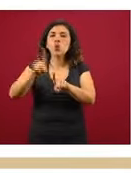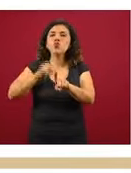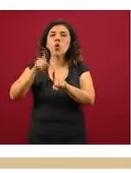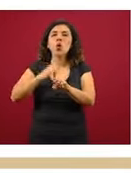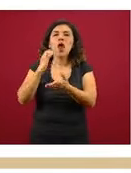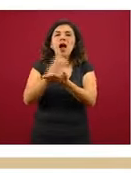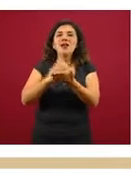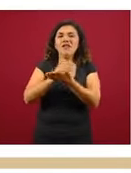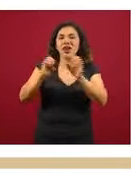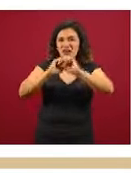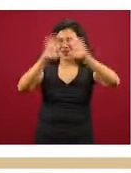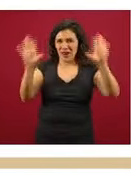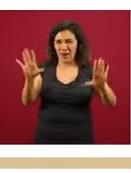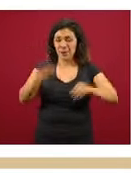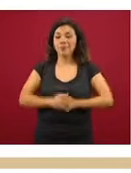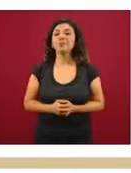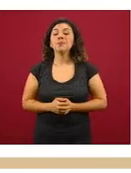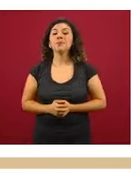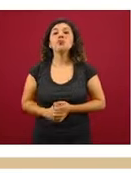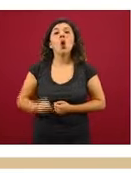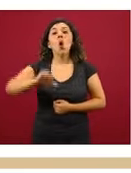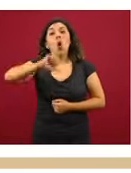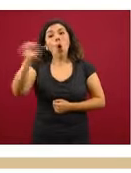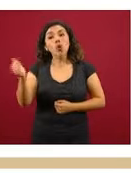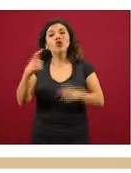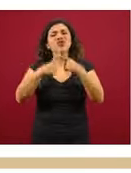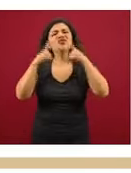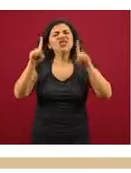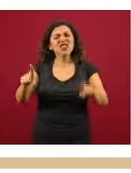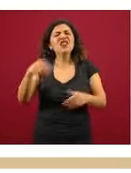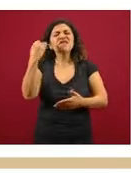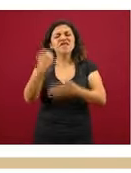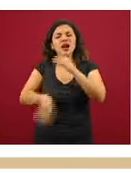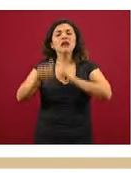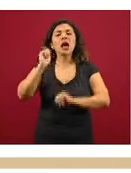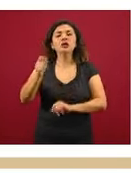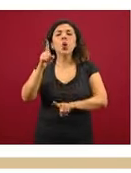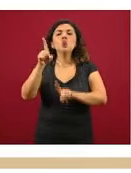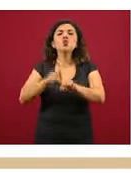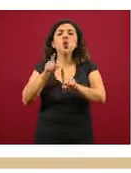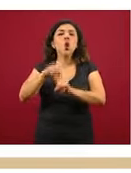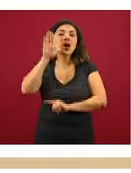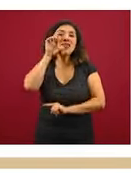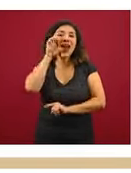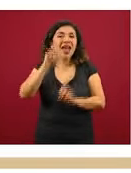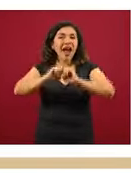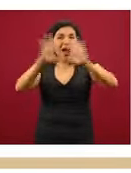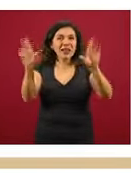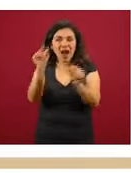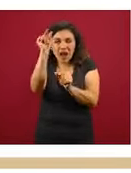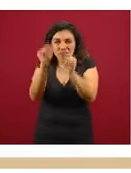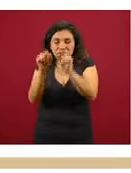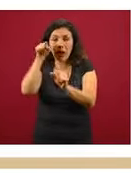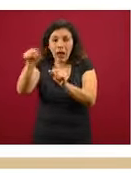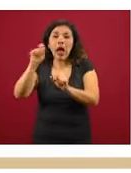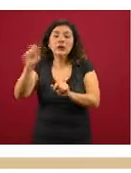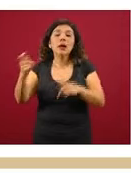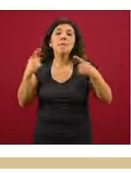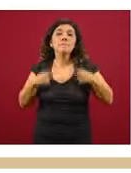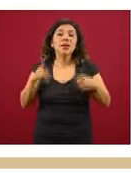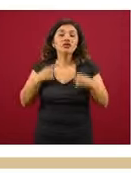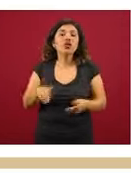color café claro. Y la diferencia, que están en las barras de color naranja claro, son precisamente las